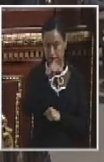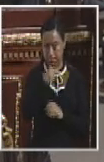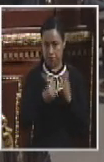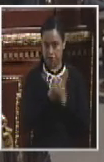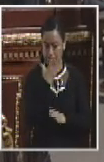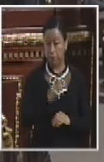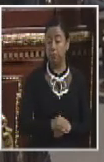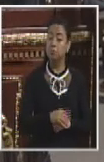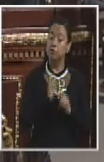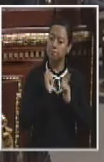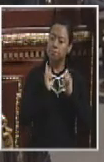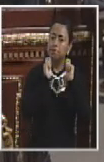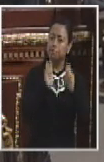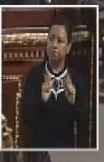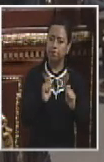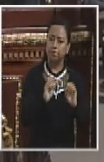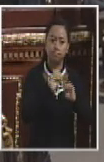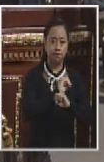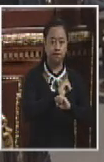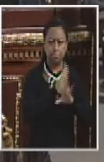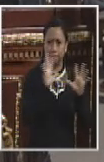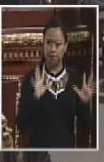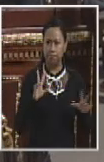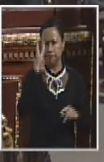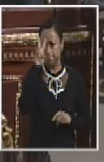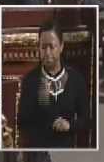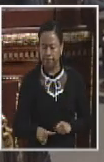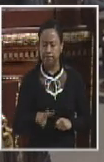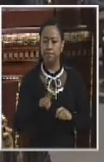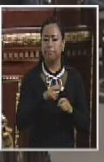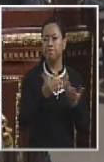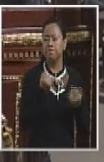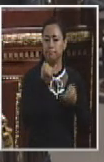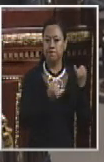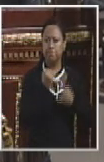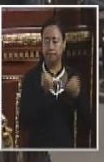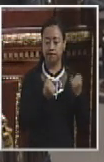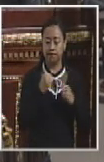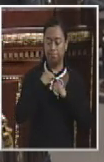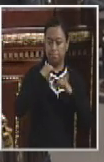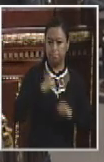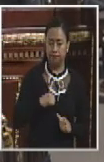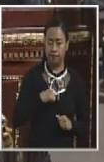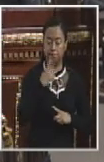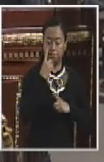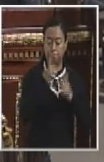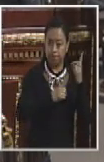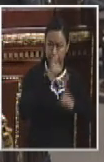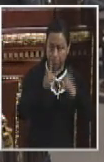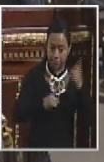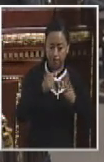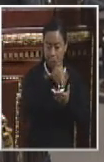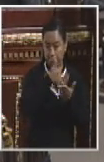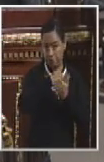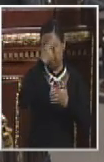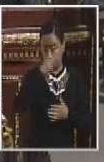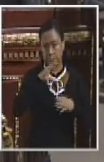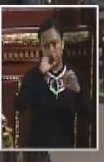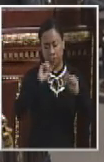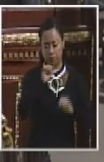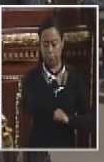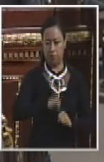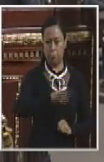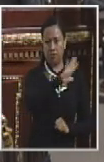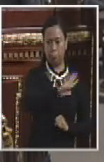de certeza jurídica a las autoridades deportivas de la Ciudad de México y de las alcaldías. Hay que